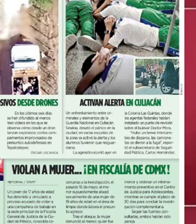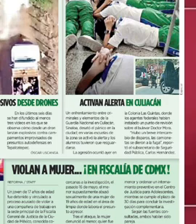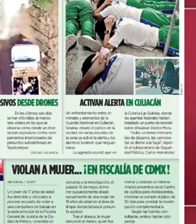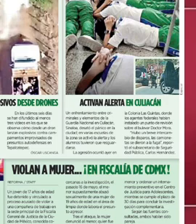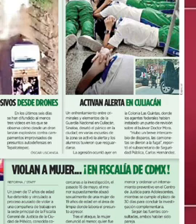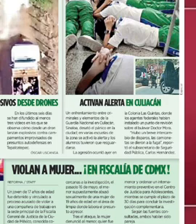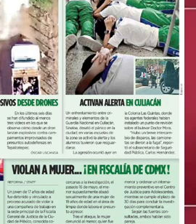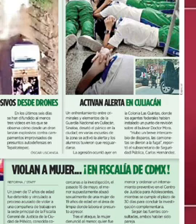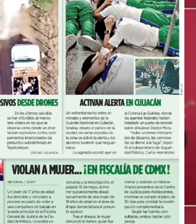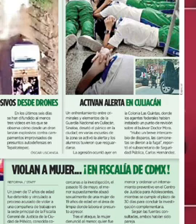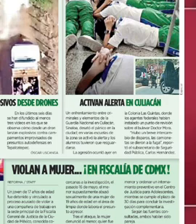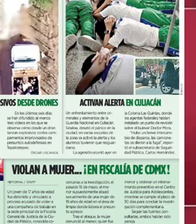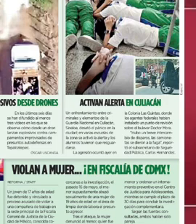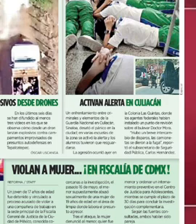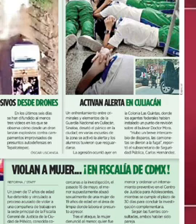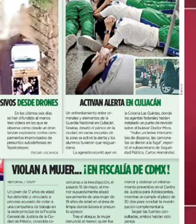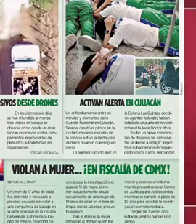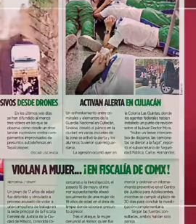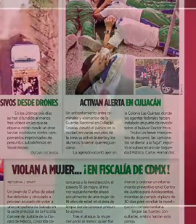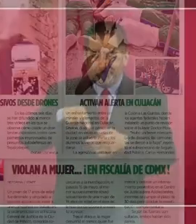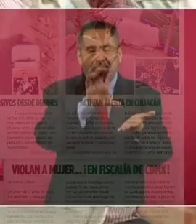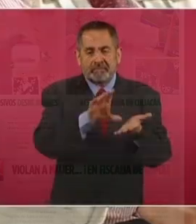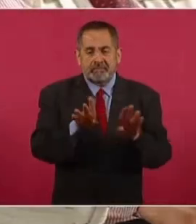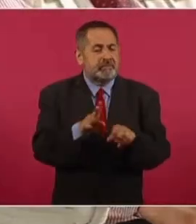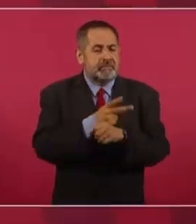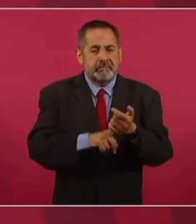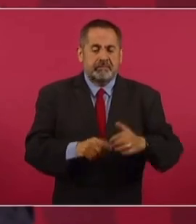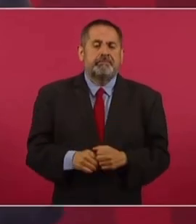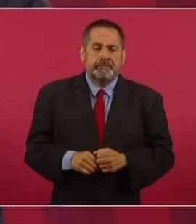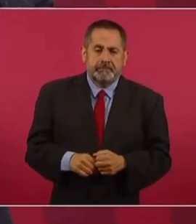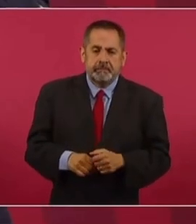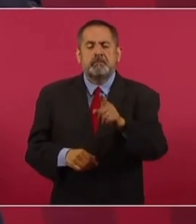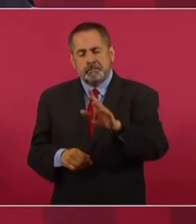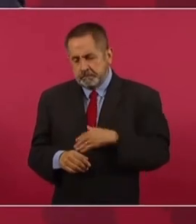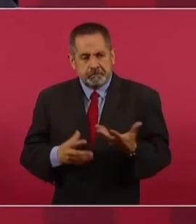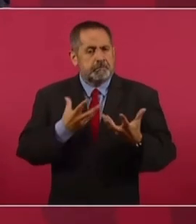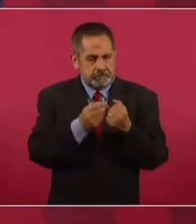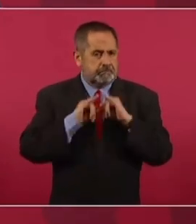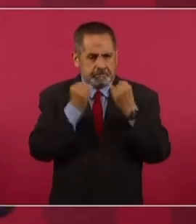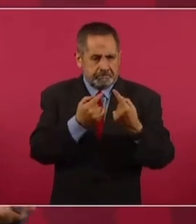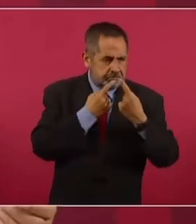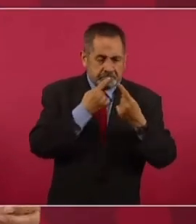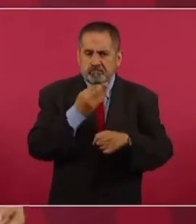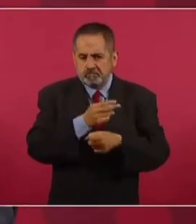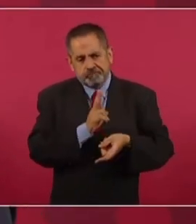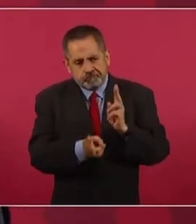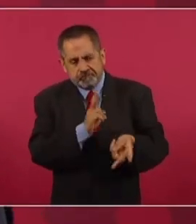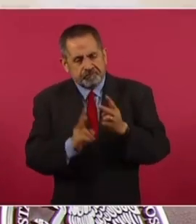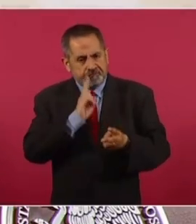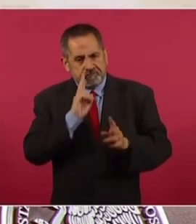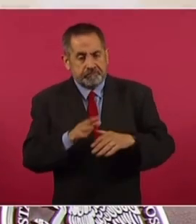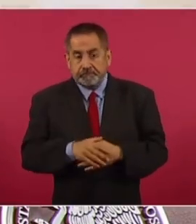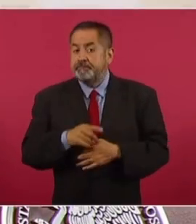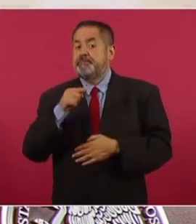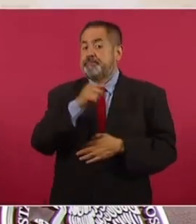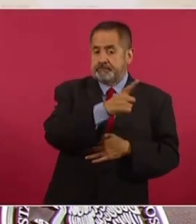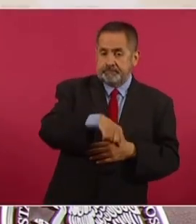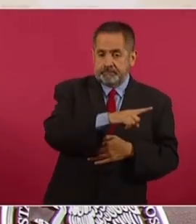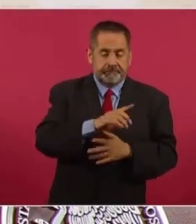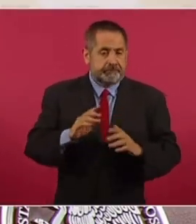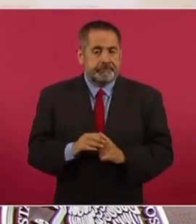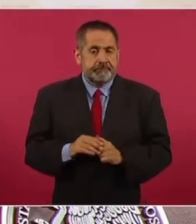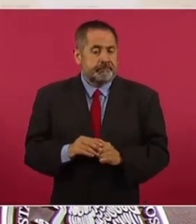mismo, entonces padecemos aquí. Bueno, nos reunimos y estamos platicando. Ellos